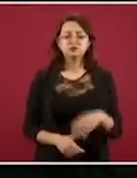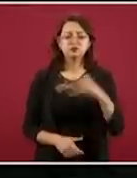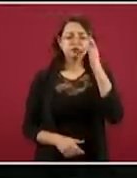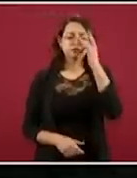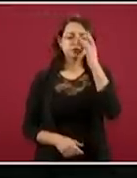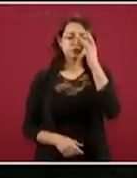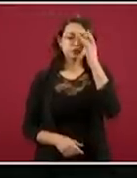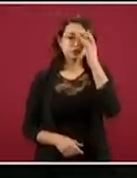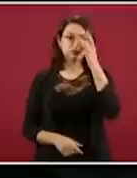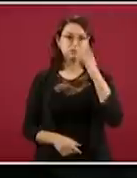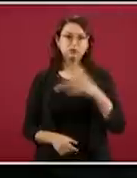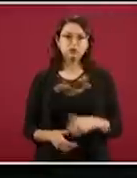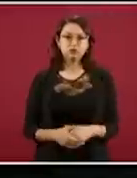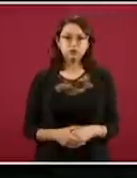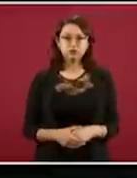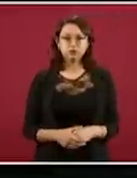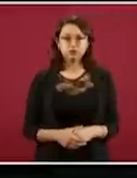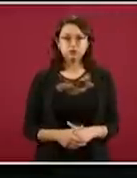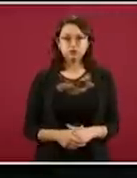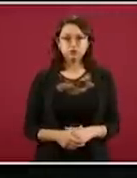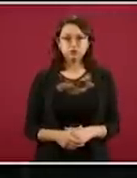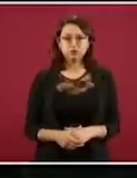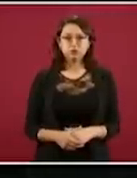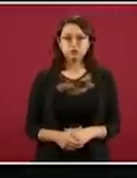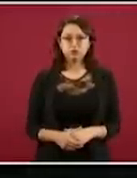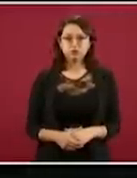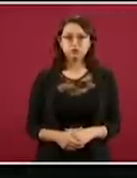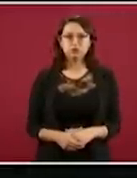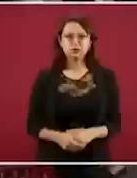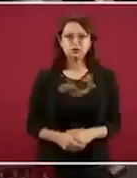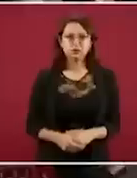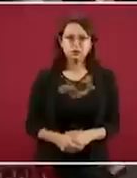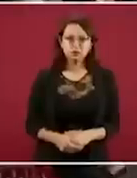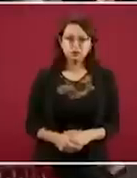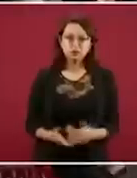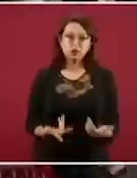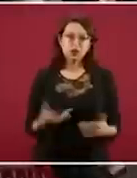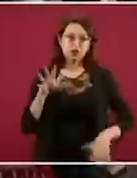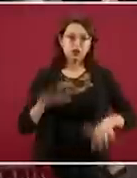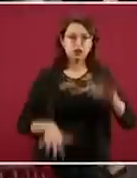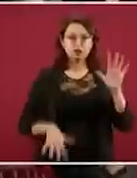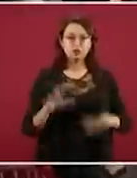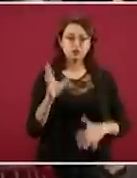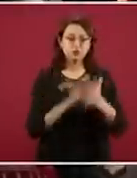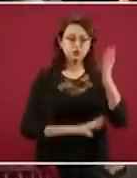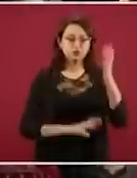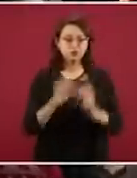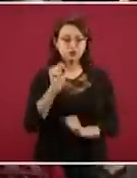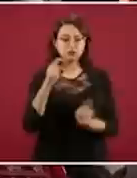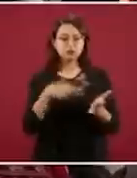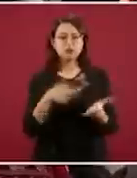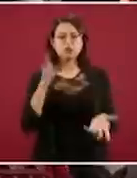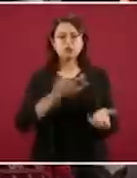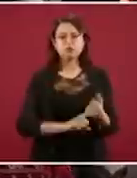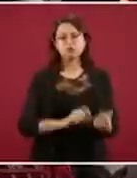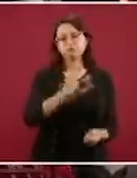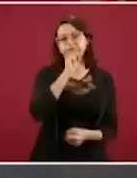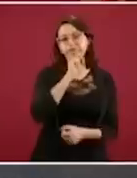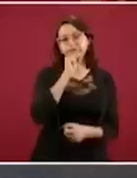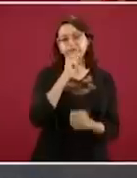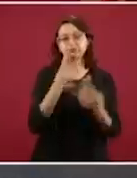A veces es importante, pues, conocer lo que dice nuestra Constitución, porque